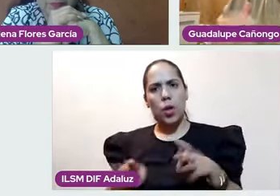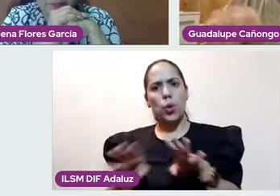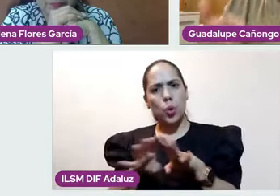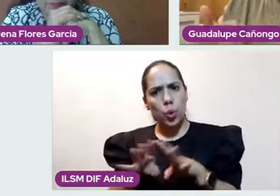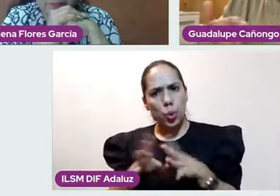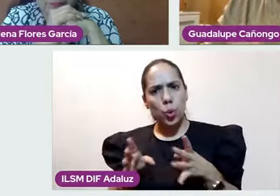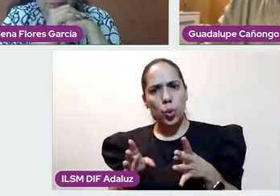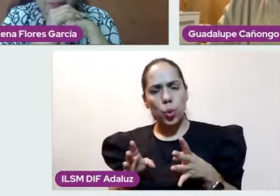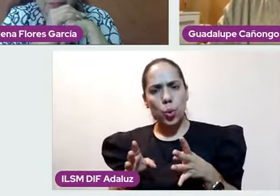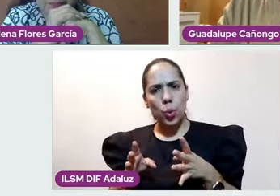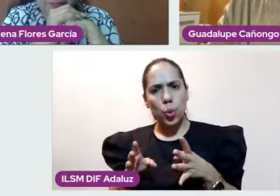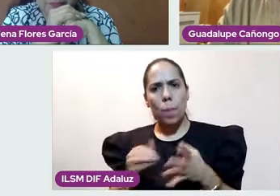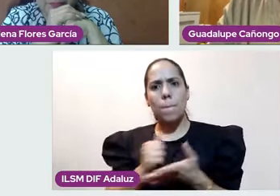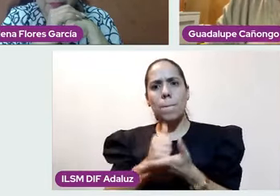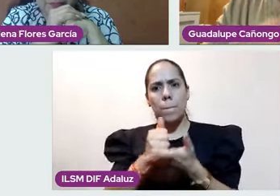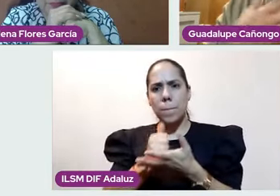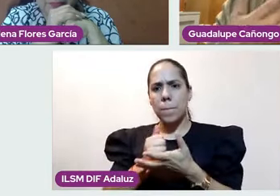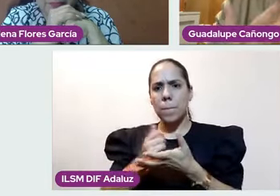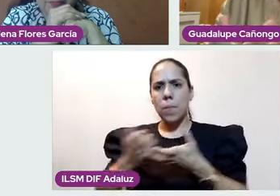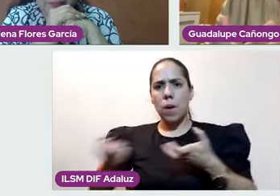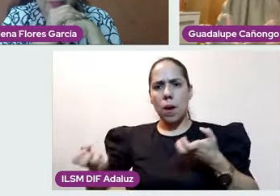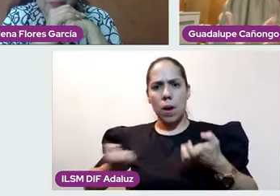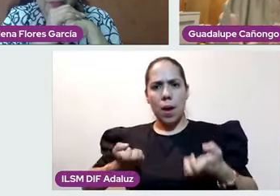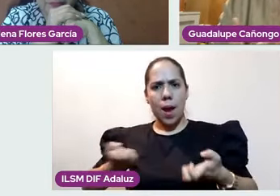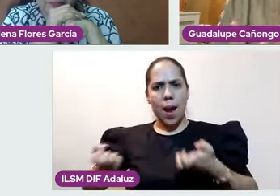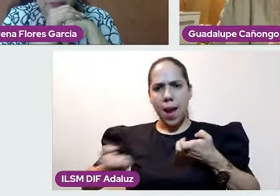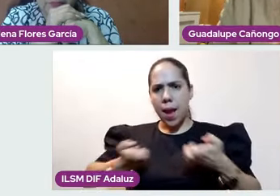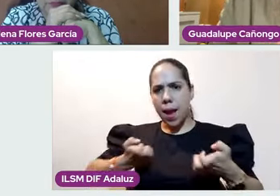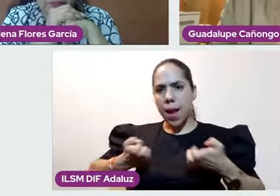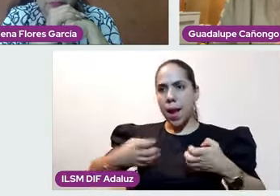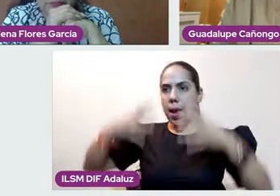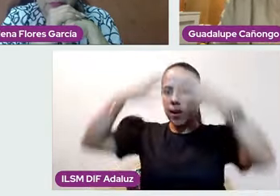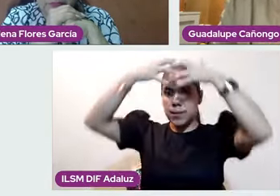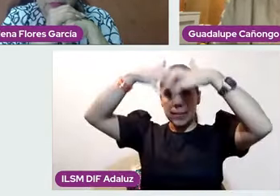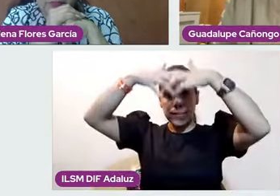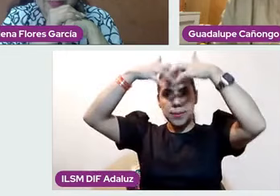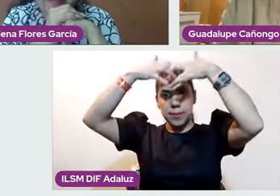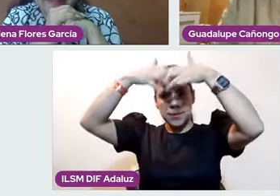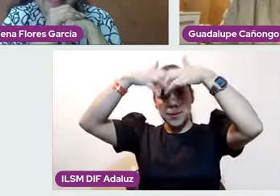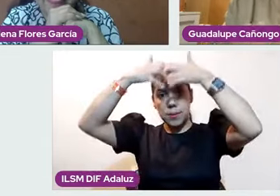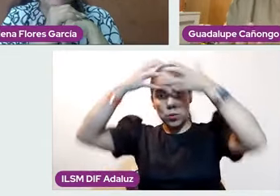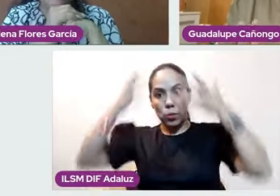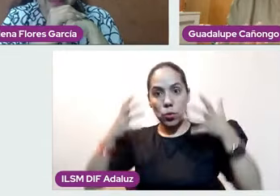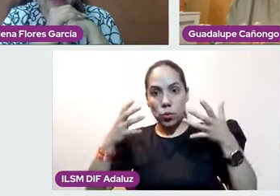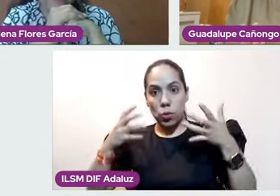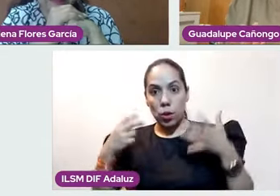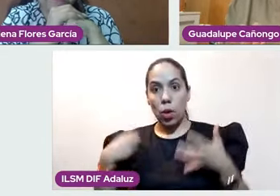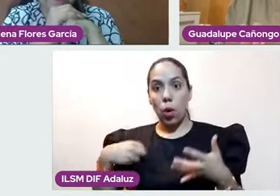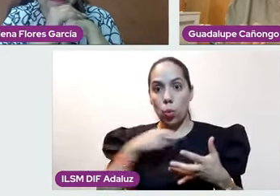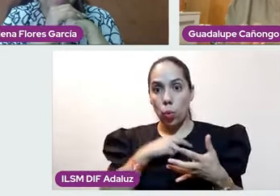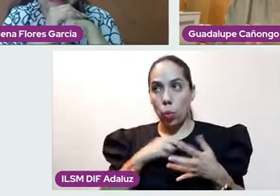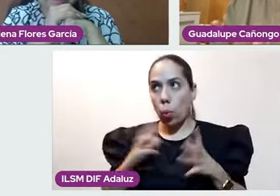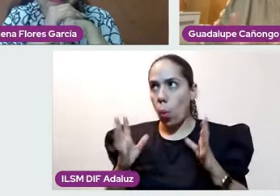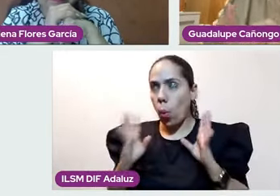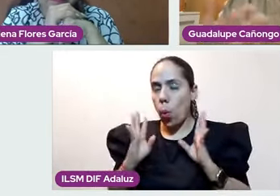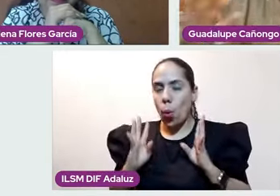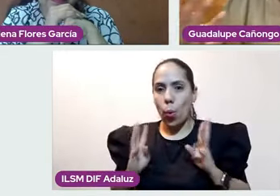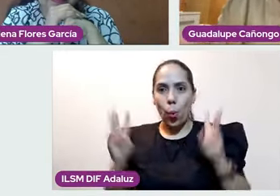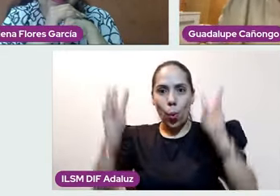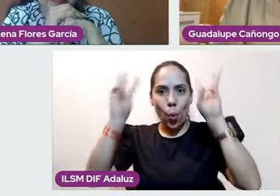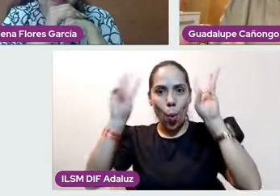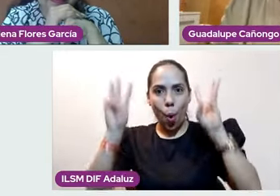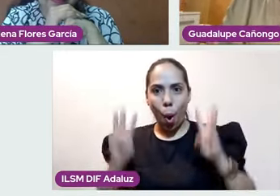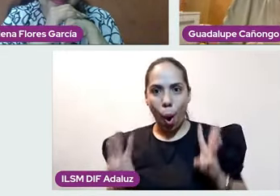mental, ¿no? Constante, estar aprendiendo, estarnos asombrando, porque todos nos seguimos asombrando con toda